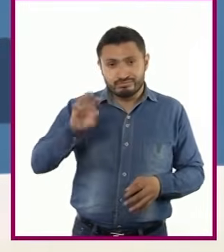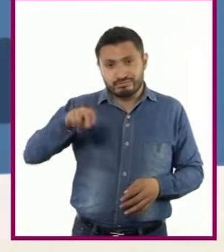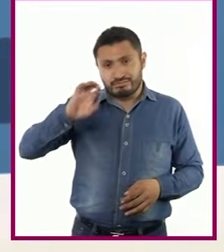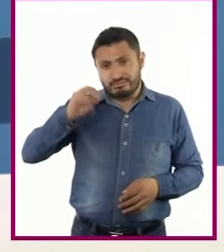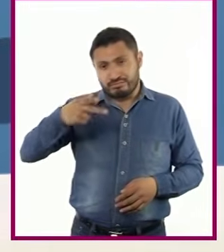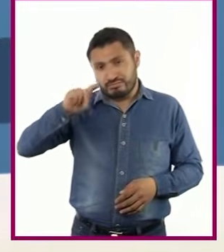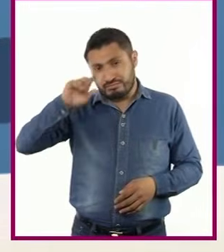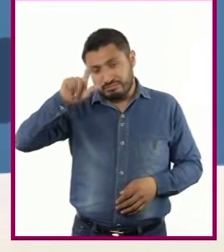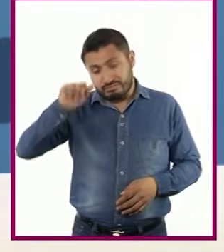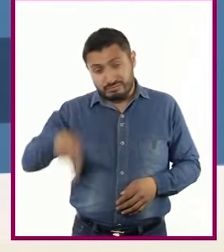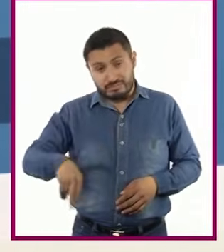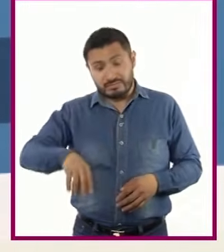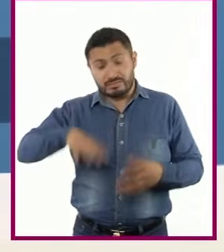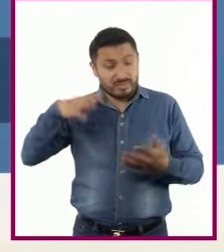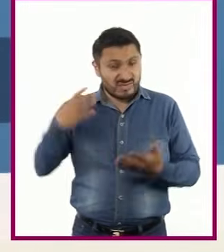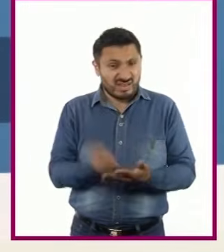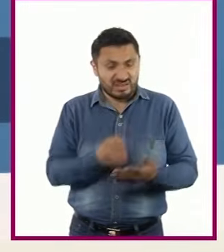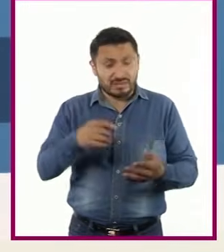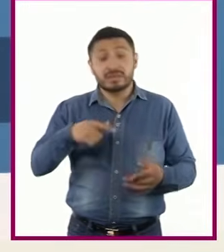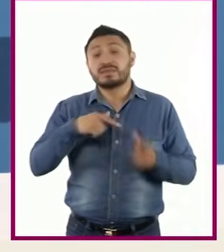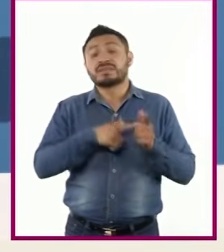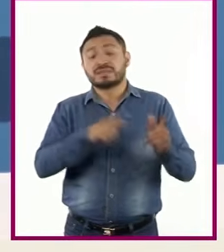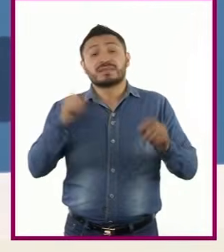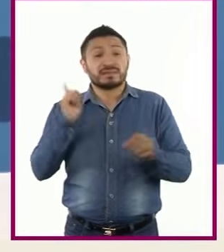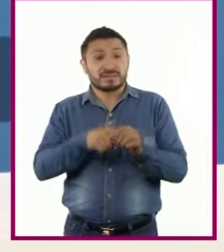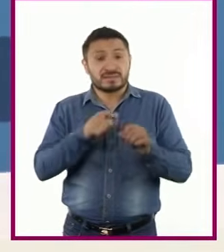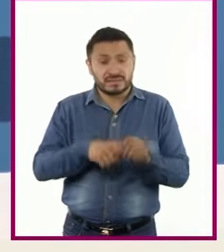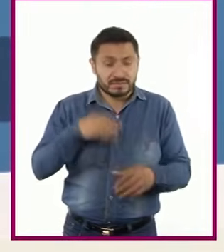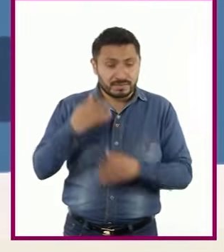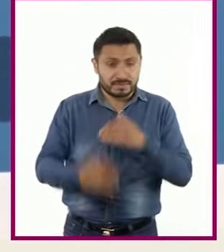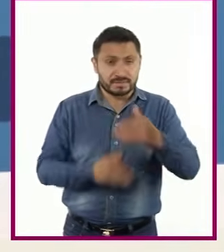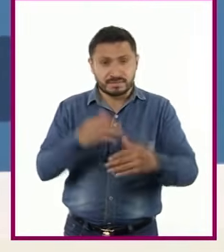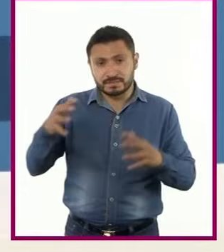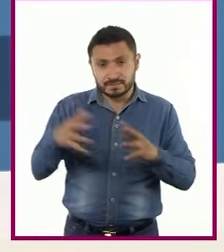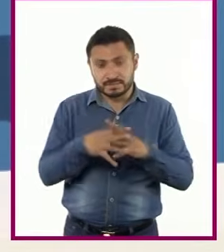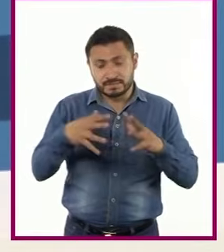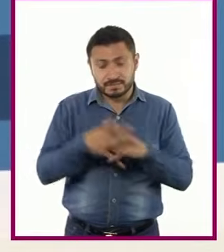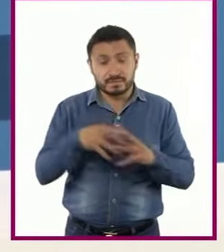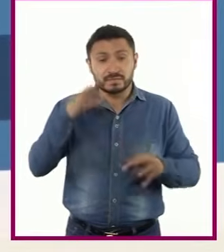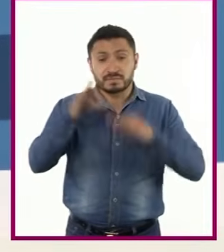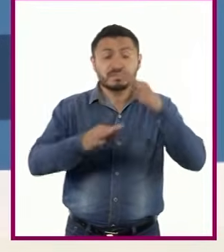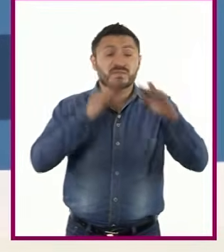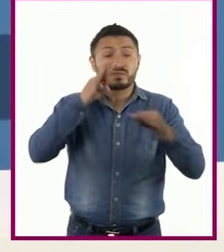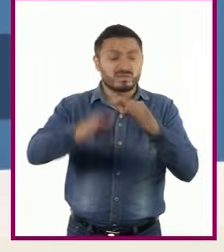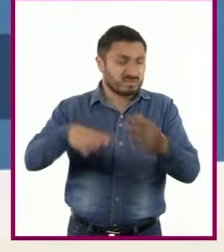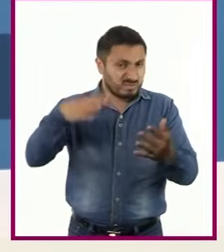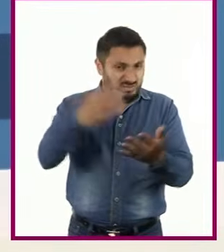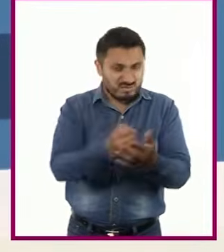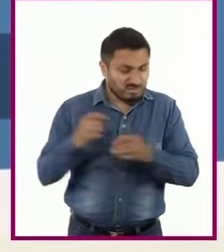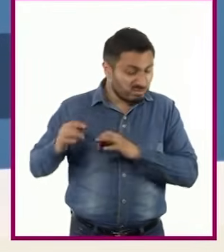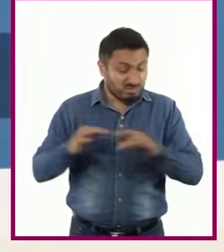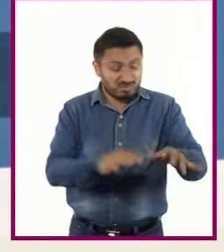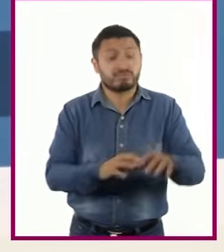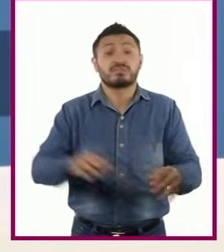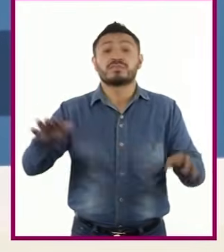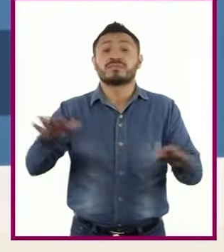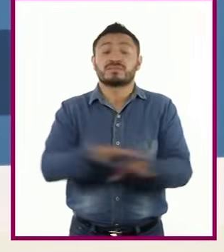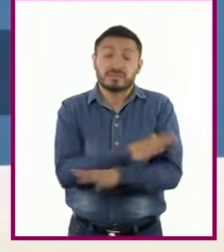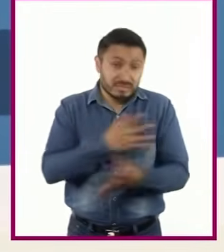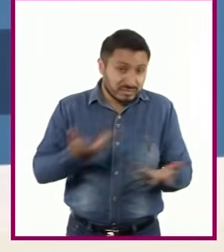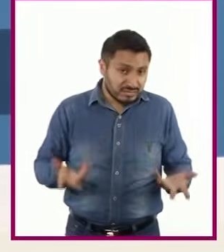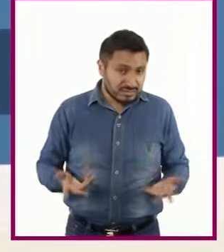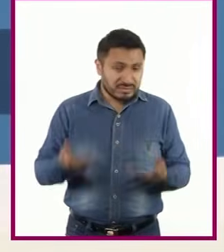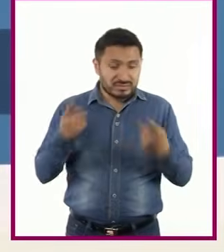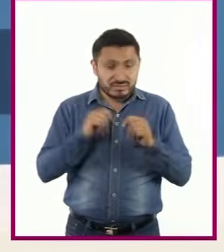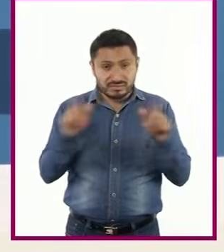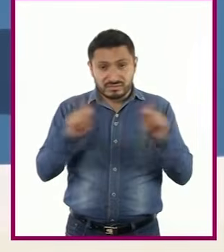Tenochtitlan, continuaron su participación en subsecuentes campañas de conquista. A cambio, los tlaxcaltecas